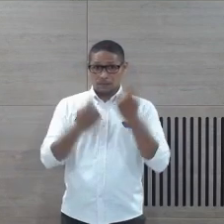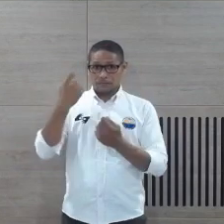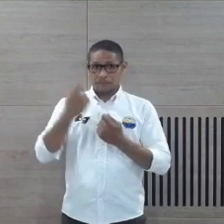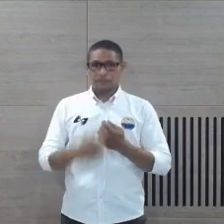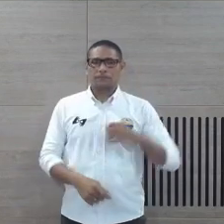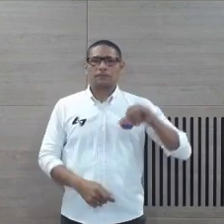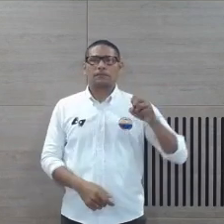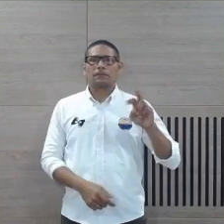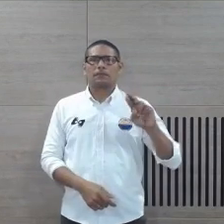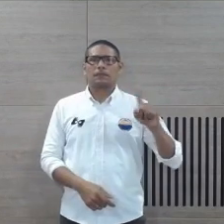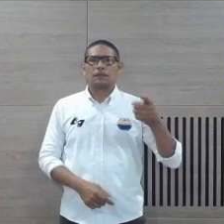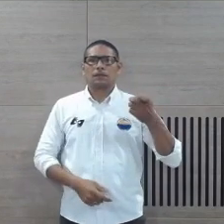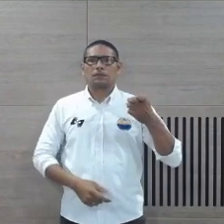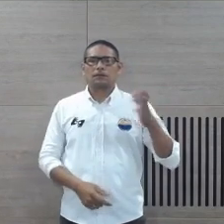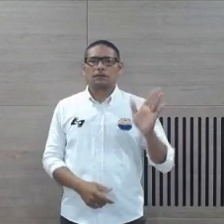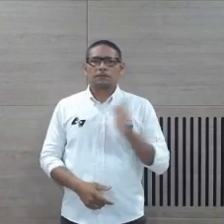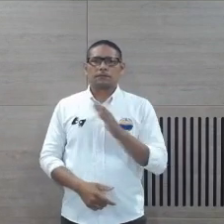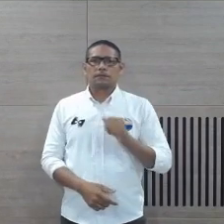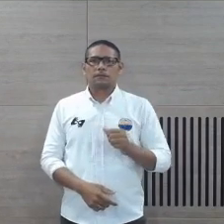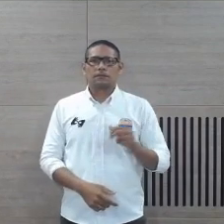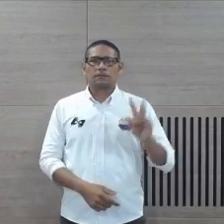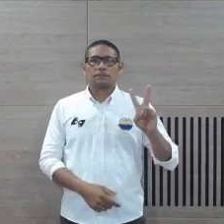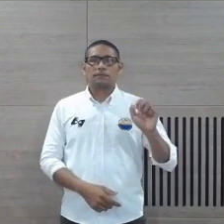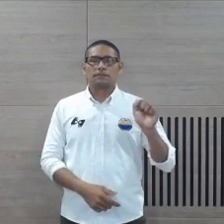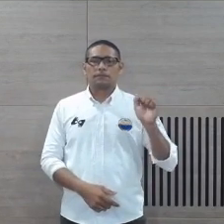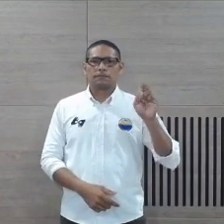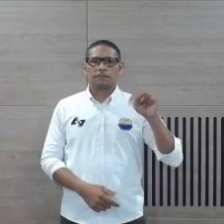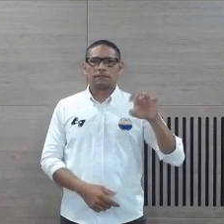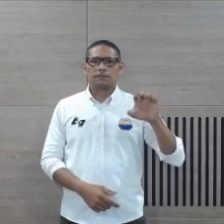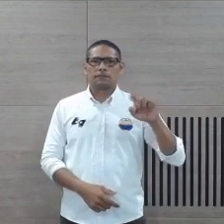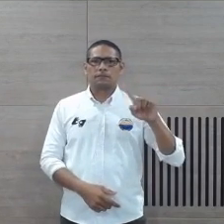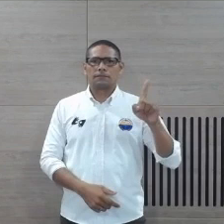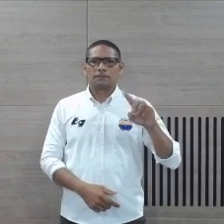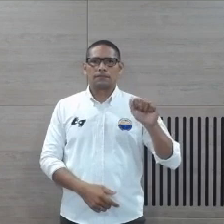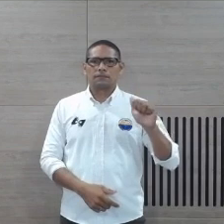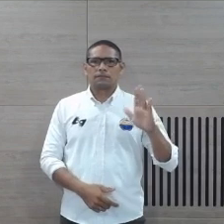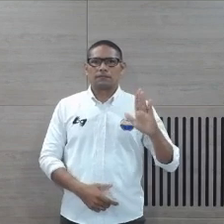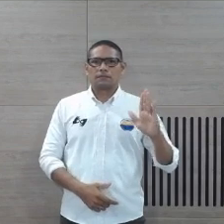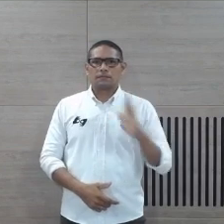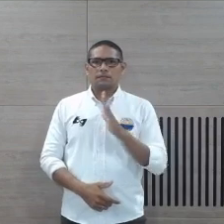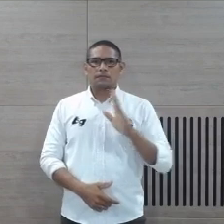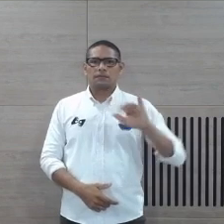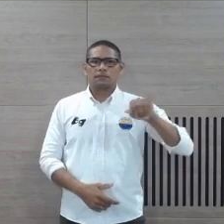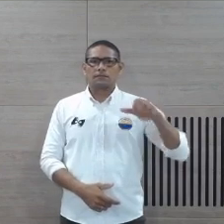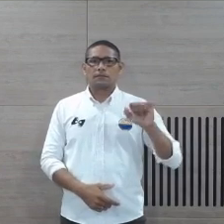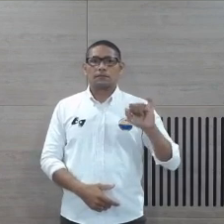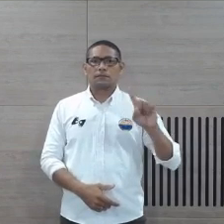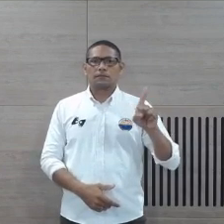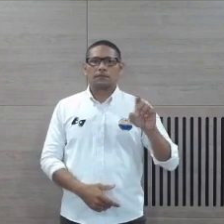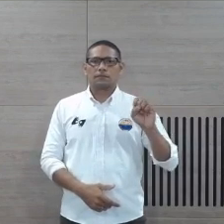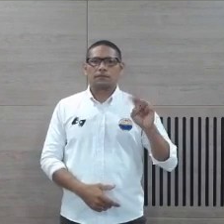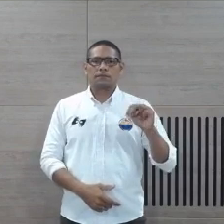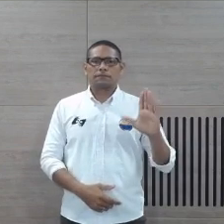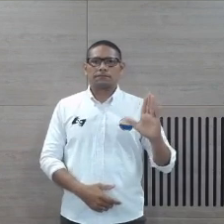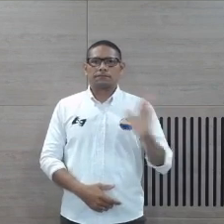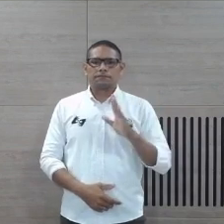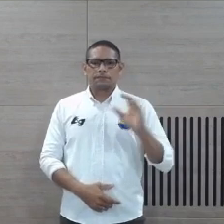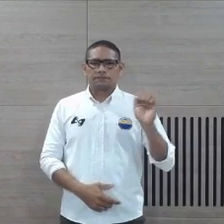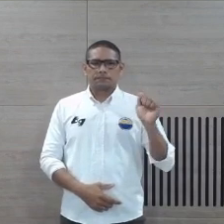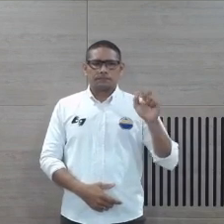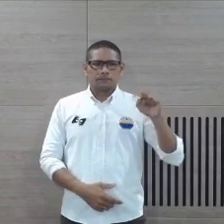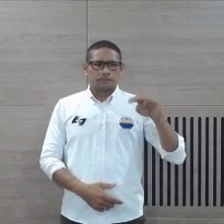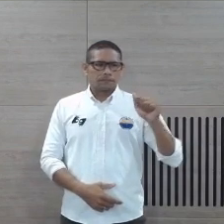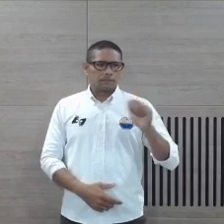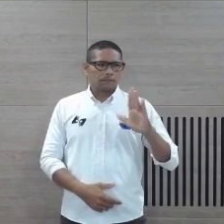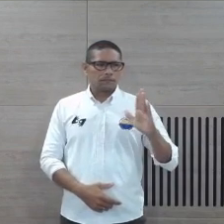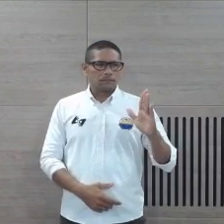Vanessa Raquel Mier García. Jason Rafael Pérez Porras. Ana María Cardona Hernández. María Fernanda